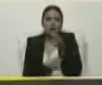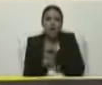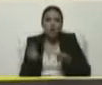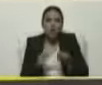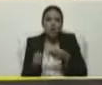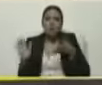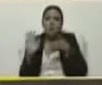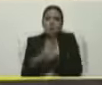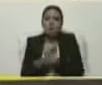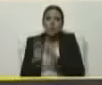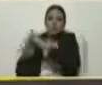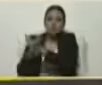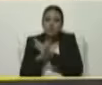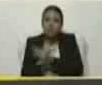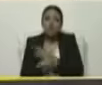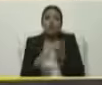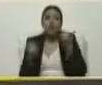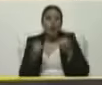dejando atrás.